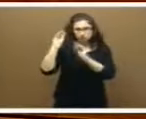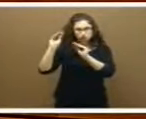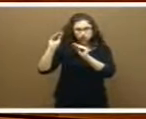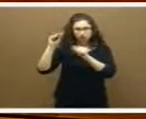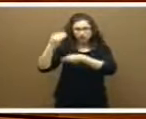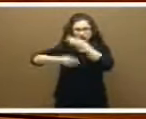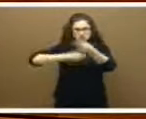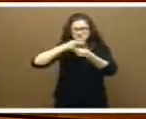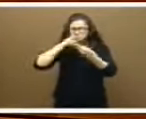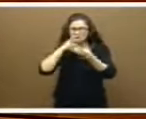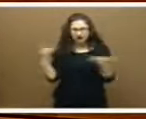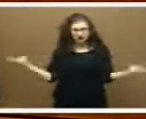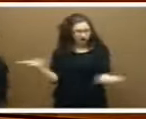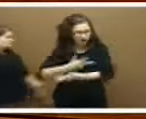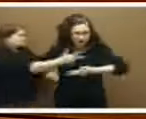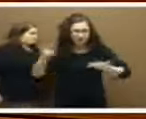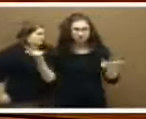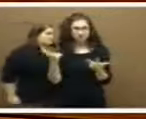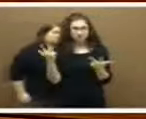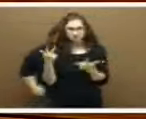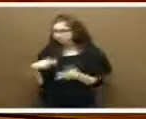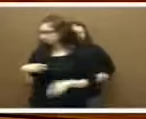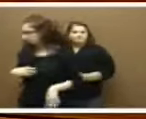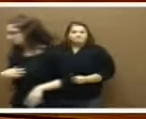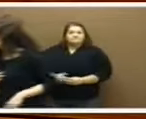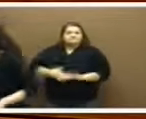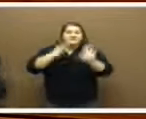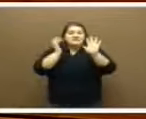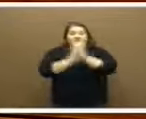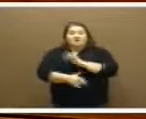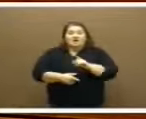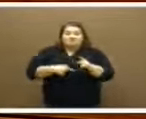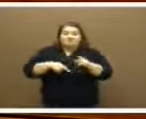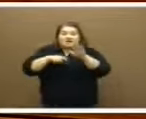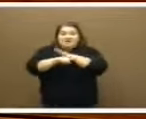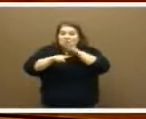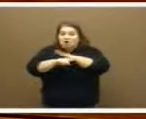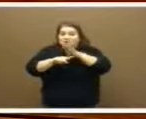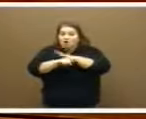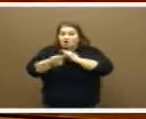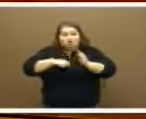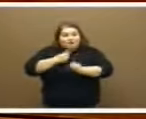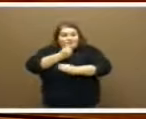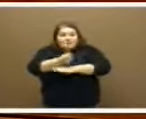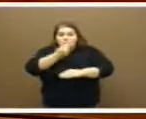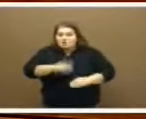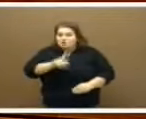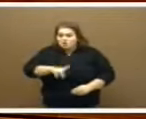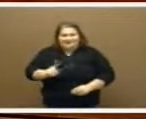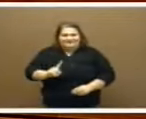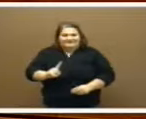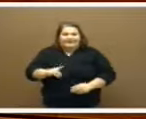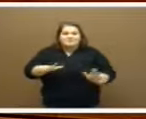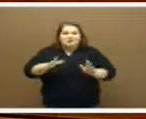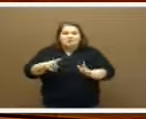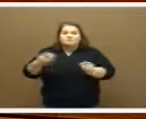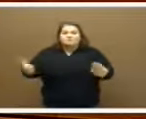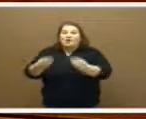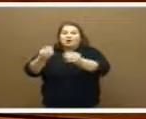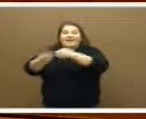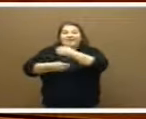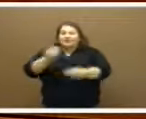la responsable de ese BAC. Por tanto, hoy no fueron buenas la gestión que dejamos al Gobierno, que nosotros apoyamos, pero no son mejores las que ustedes